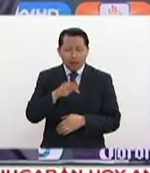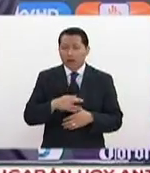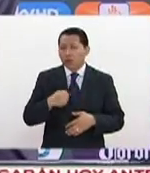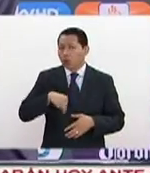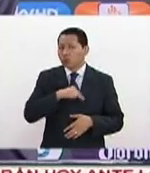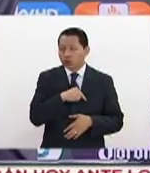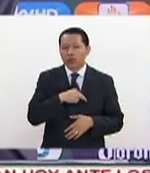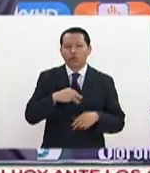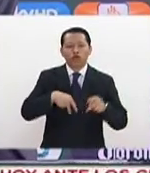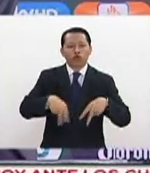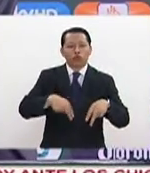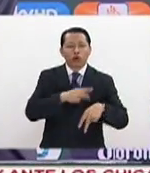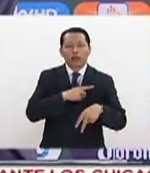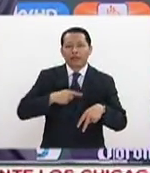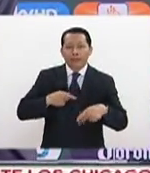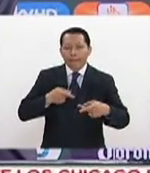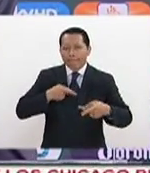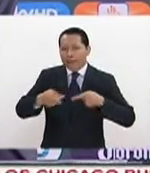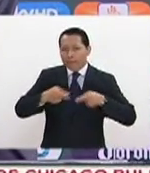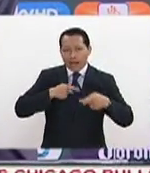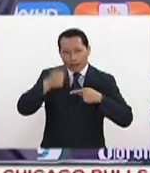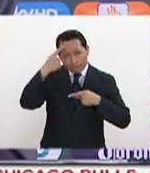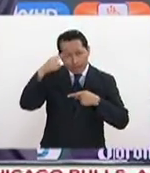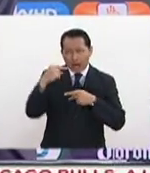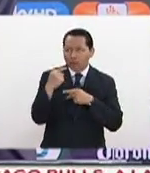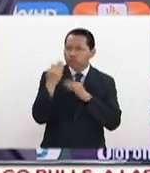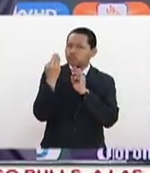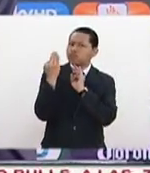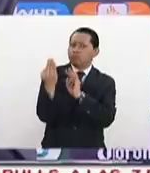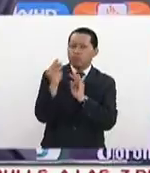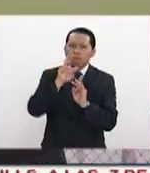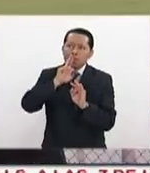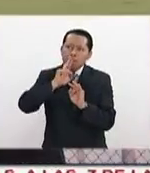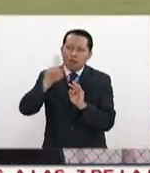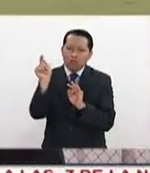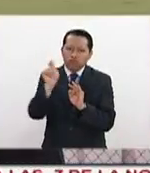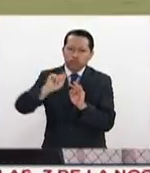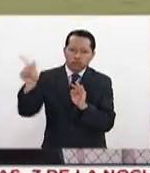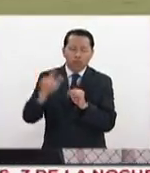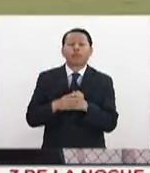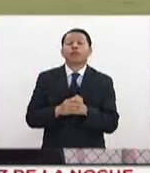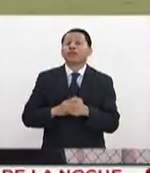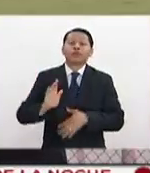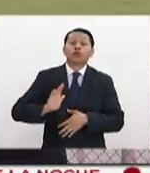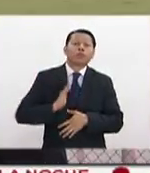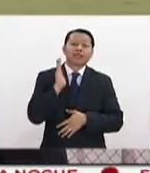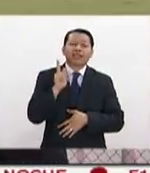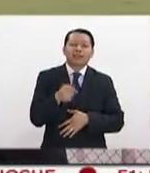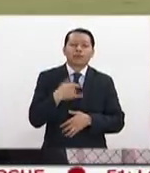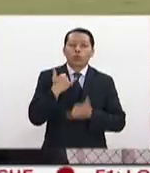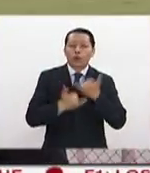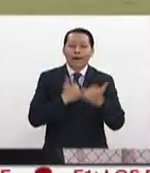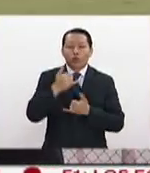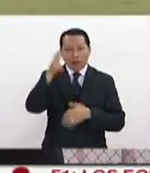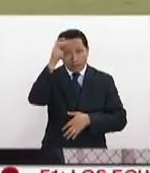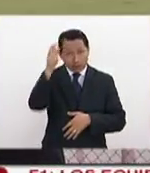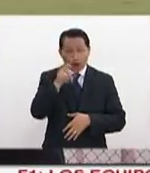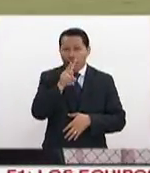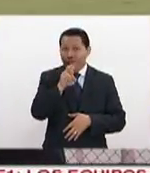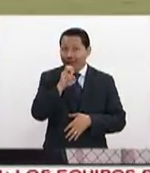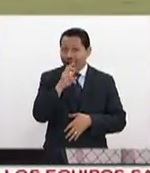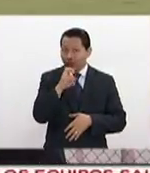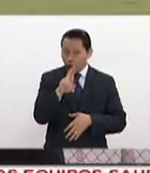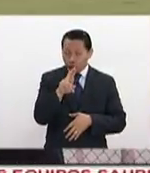el fútbol se tiene que preparar para enfrentar a los mejores y jugar contra todos. La sorpresa de esta lista es el jugador de Pachuca,